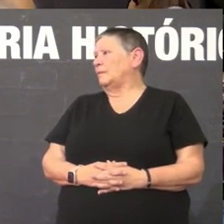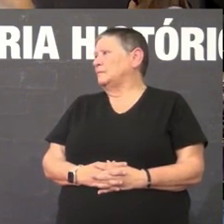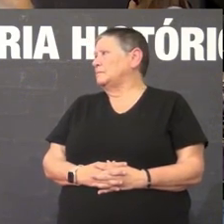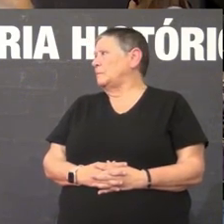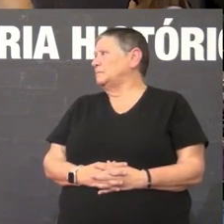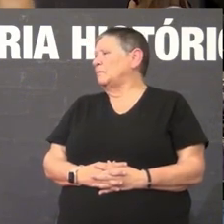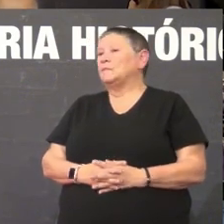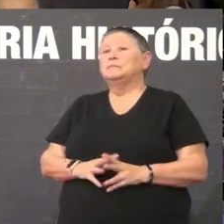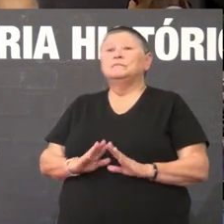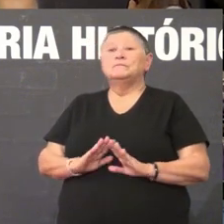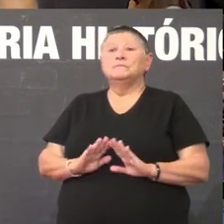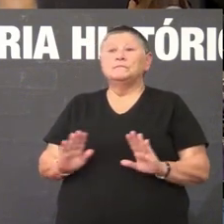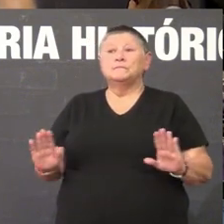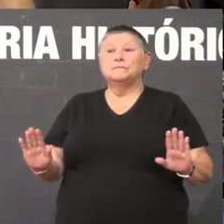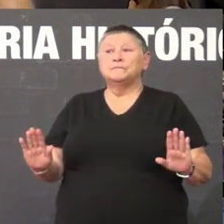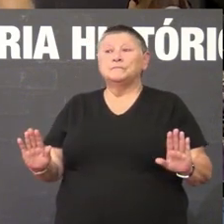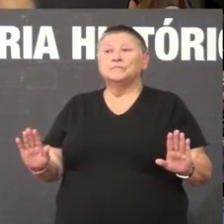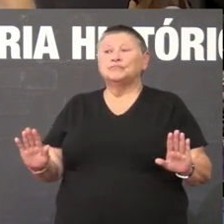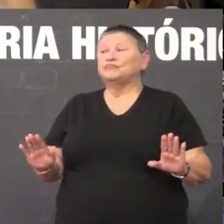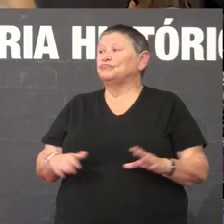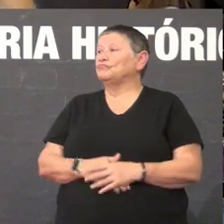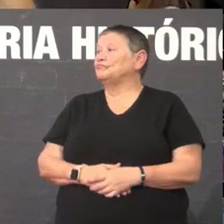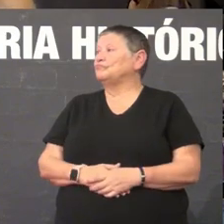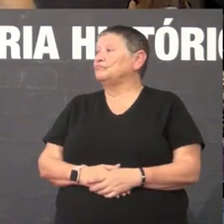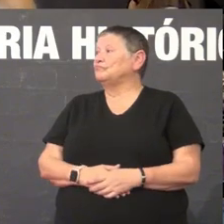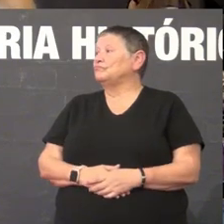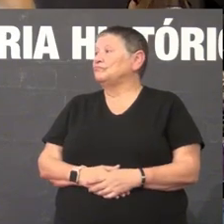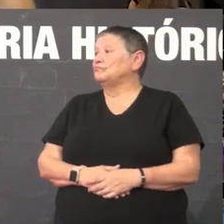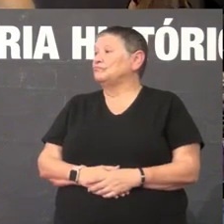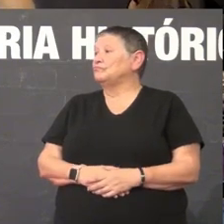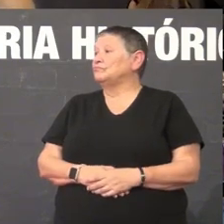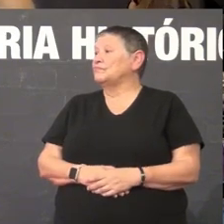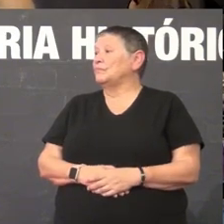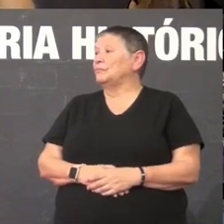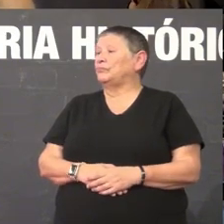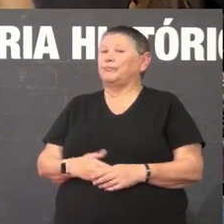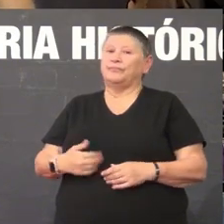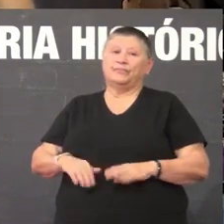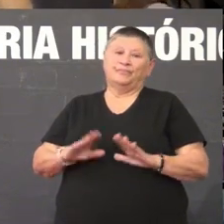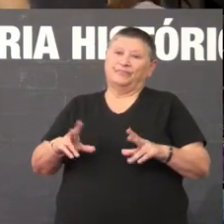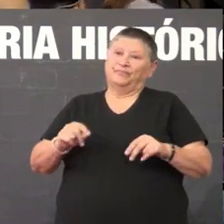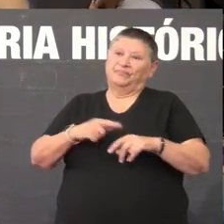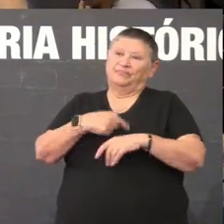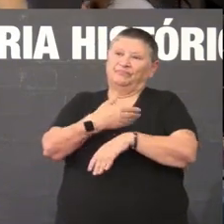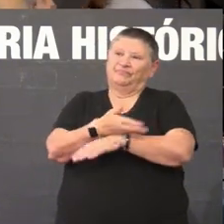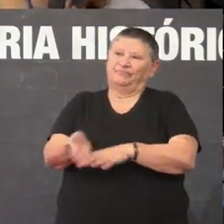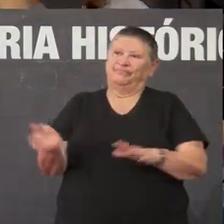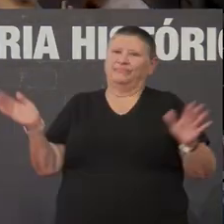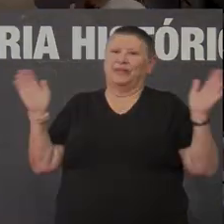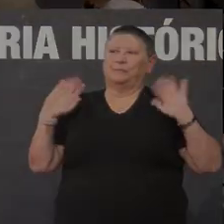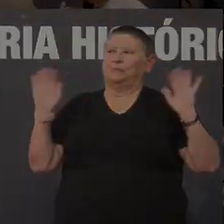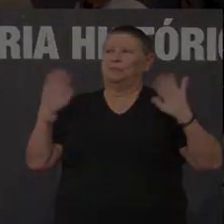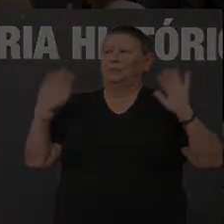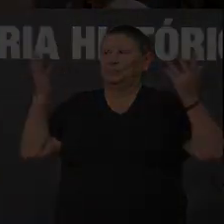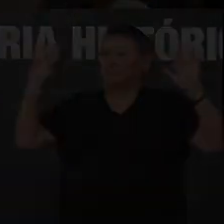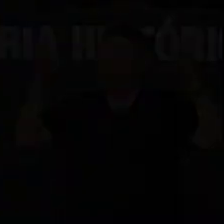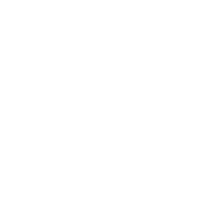Ninguna más, ¿no? Pues cerramos, que vamos con retraso. Muchísimas gracias.